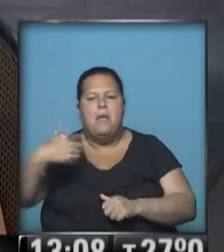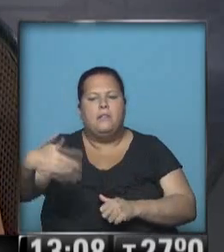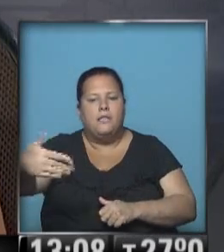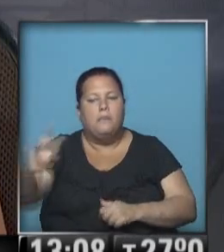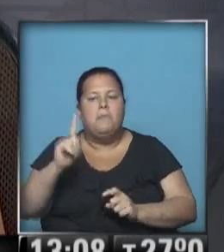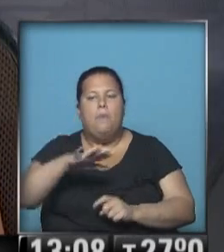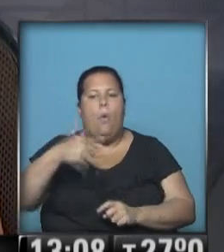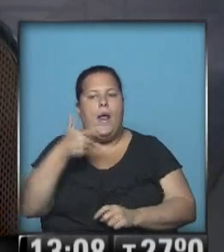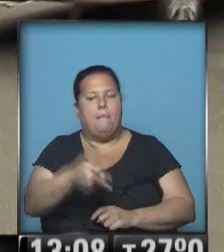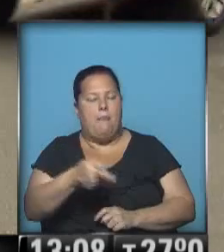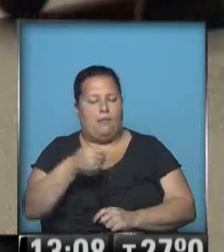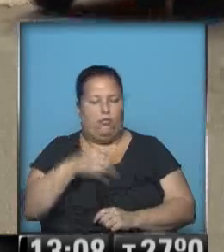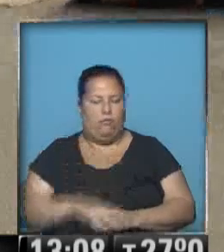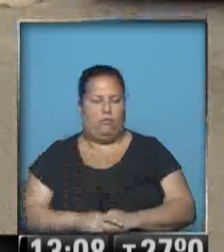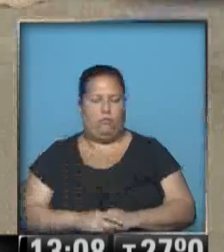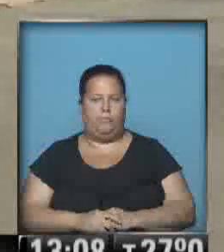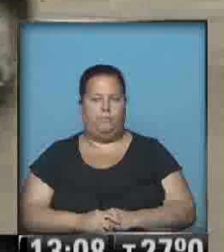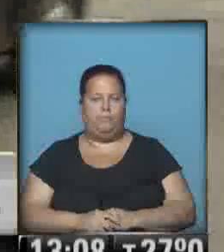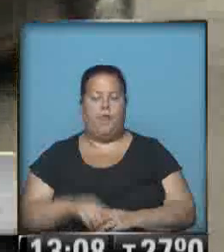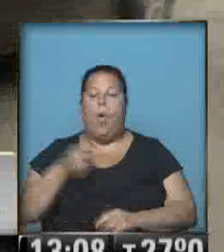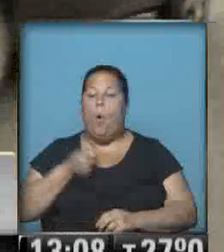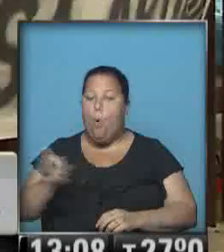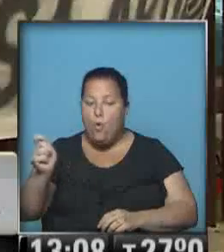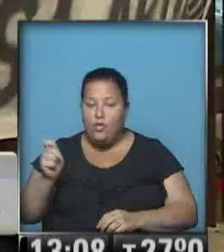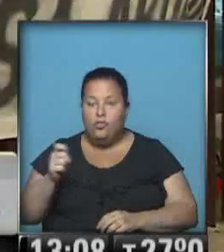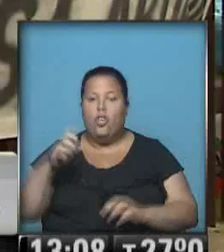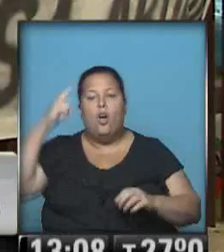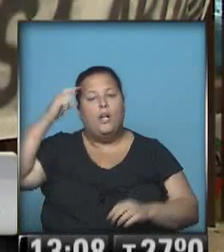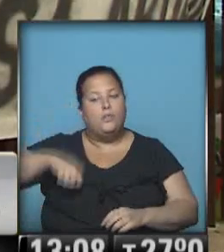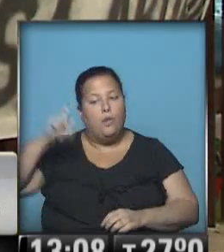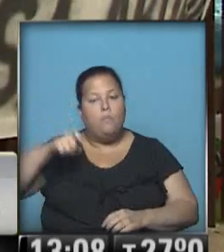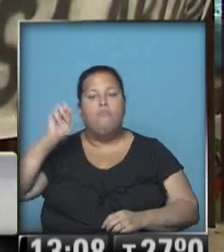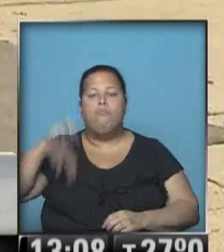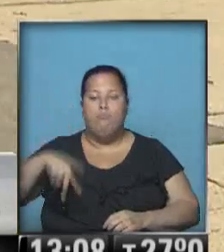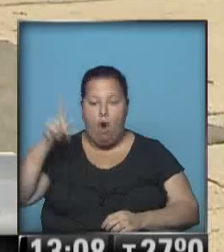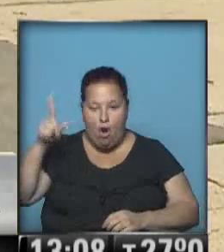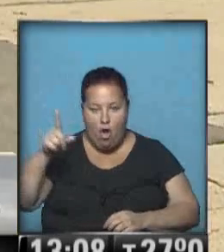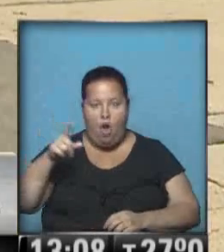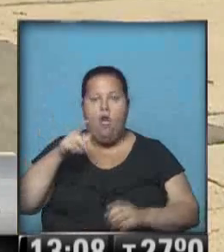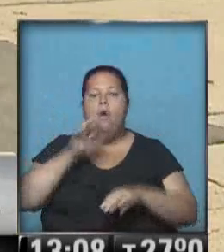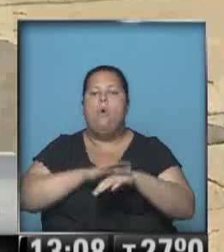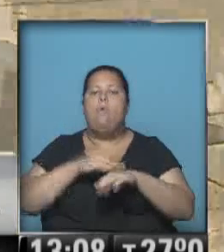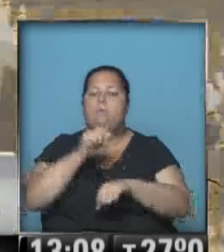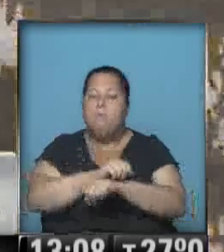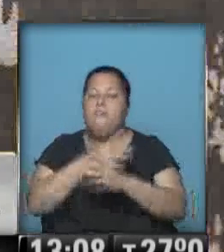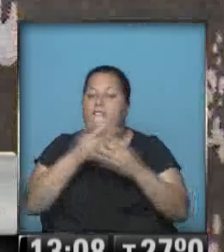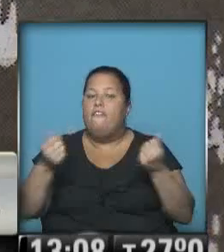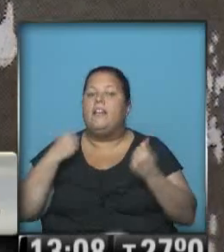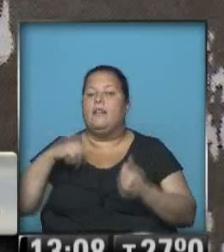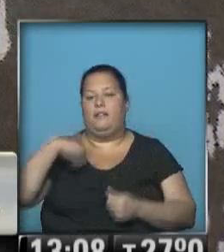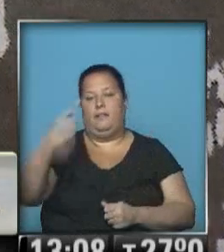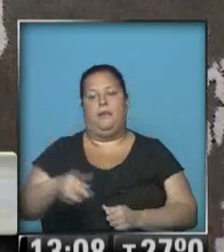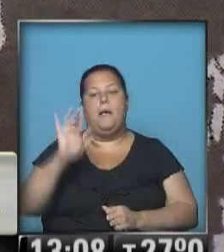la escena del crimen. El juicio se lleva a cabo en los tribunales de Morón. El proceso podría finalizar el